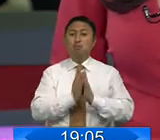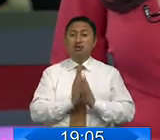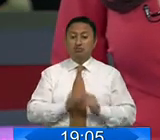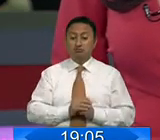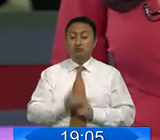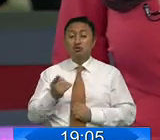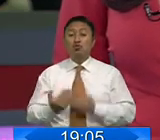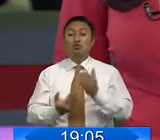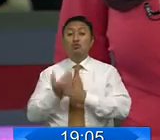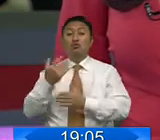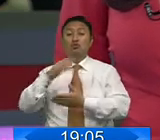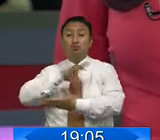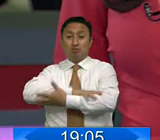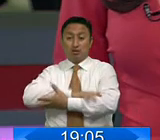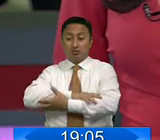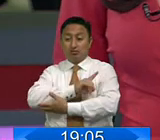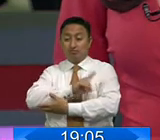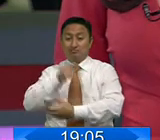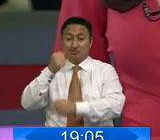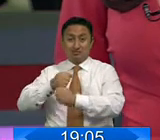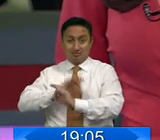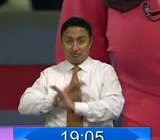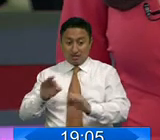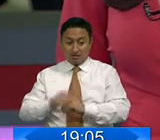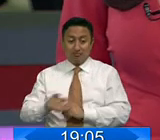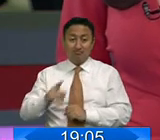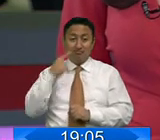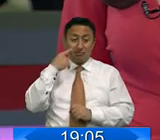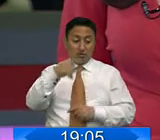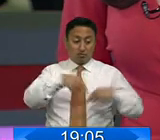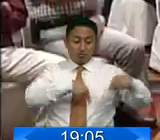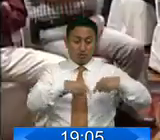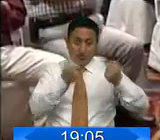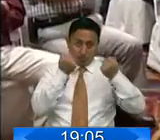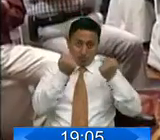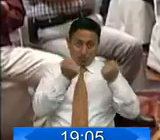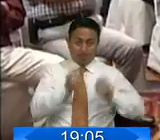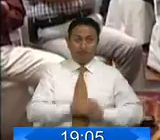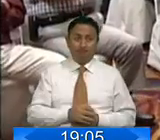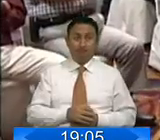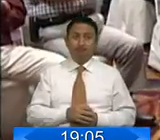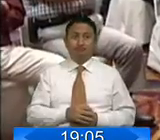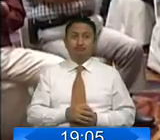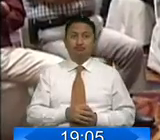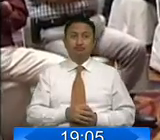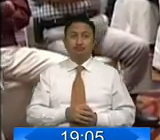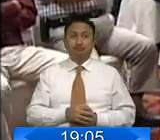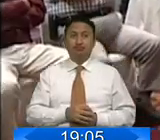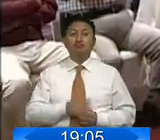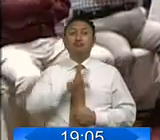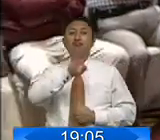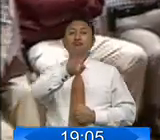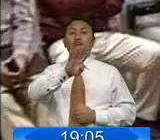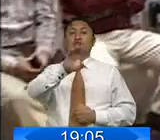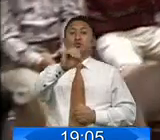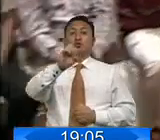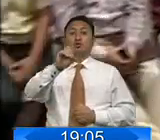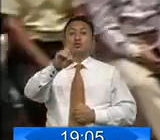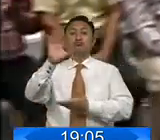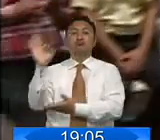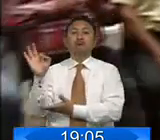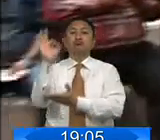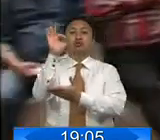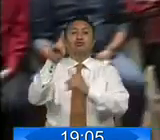nuevas operadoras y mayor control a la informalidad. Por 15 años de 5 meses. Más de 400